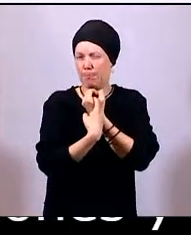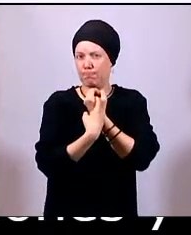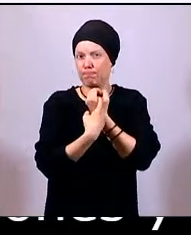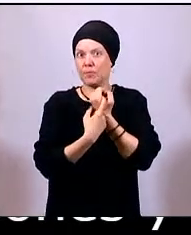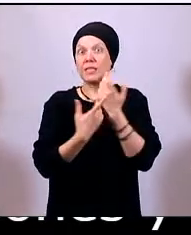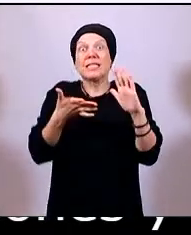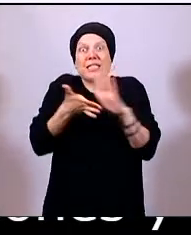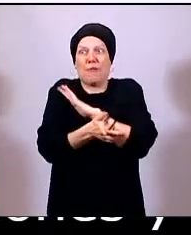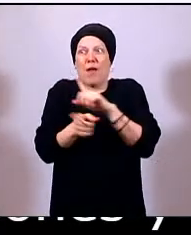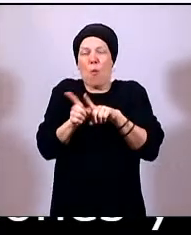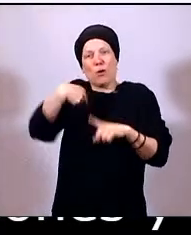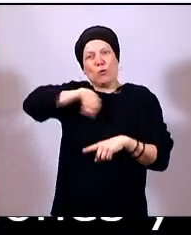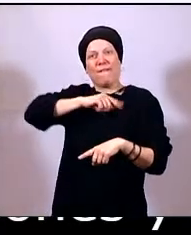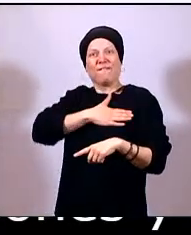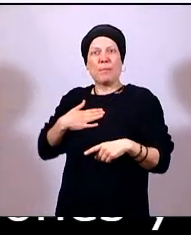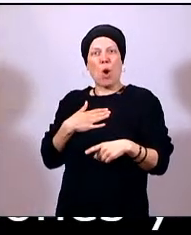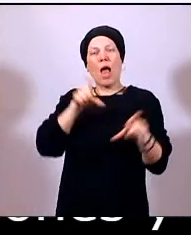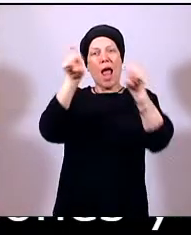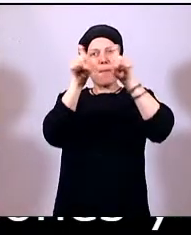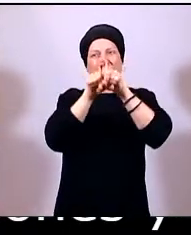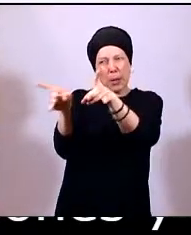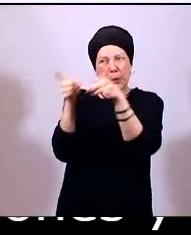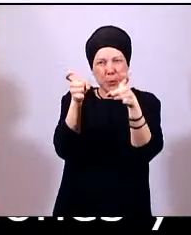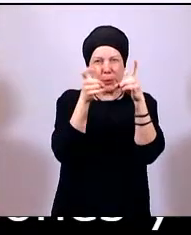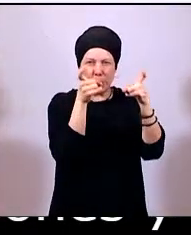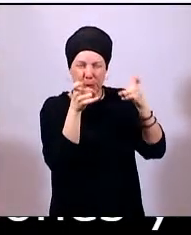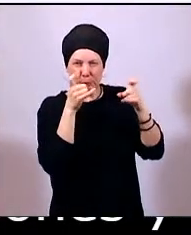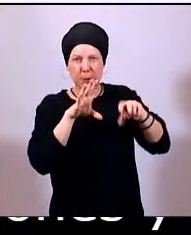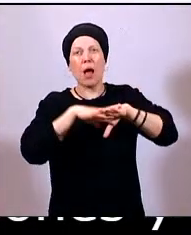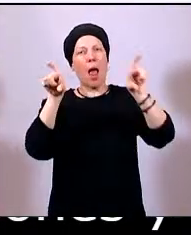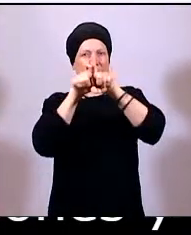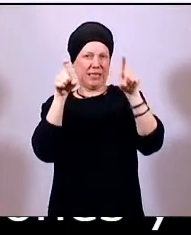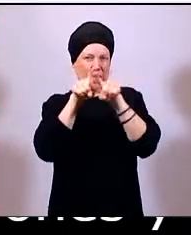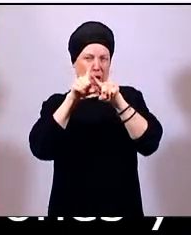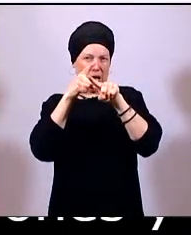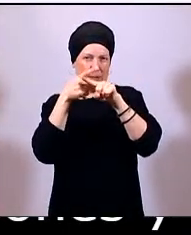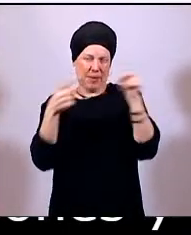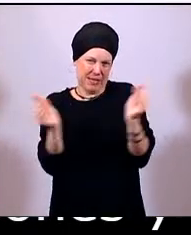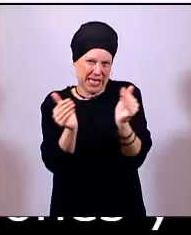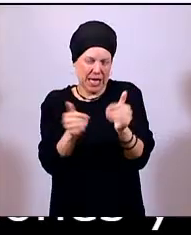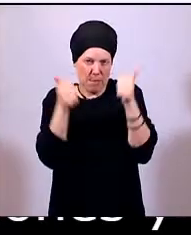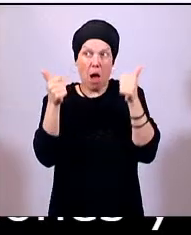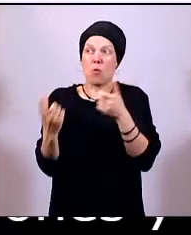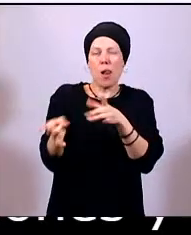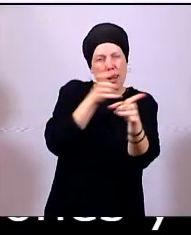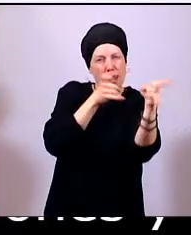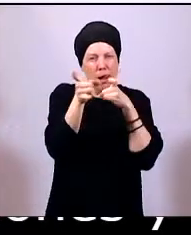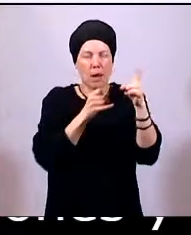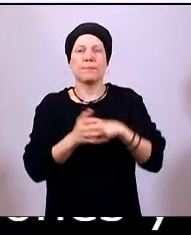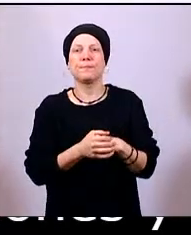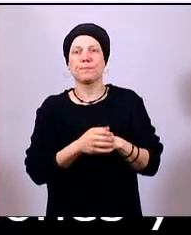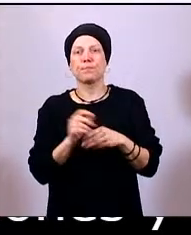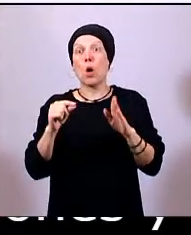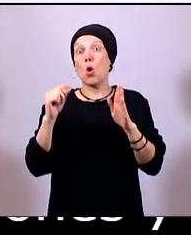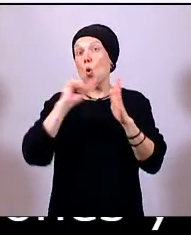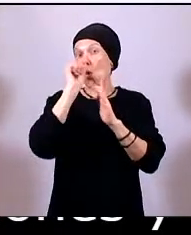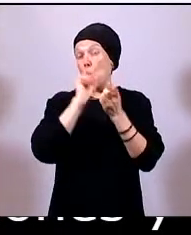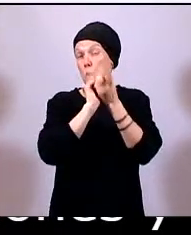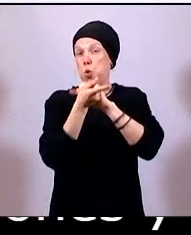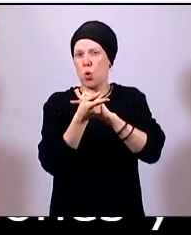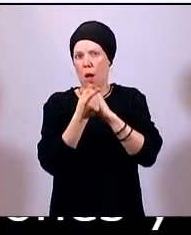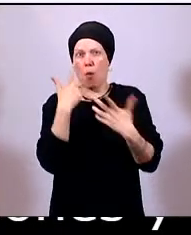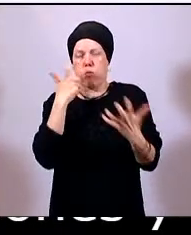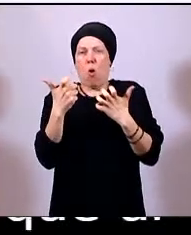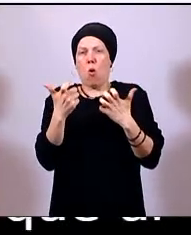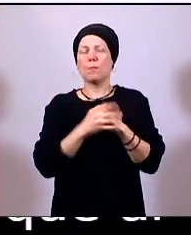empresas, especialmente las más pequeñas, puedan acceder a la ayuda. Una de las modificaciones más destacables incluye una ampliación de